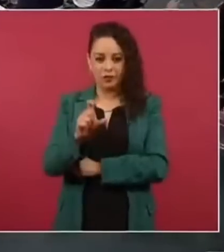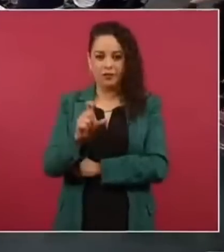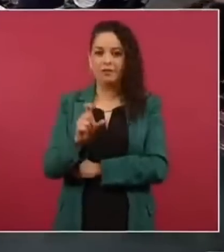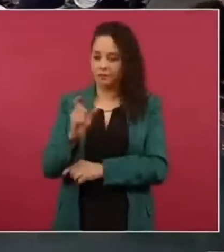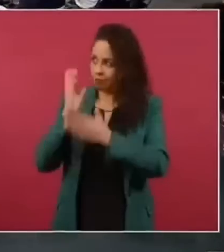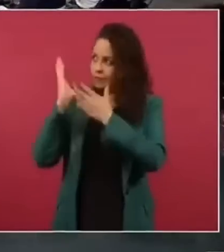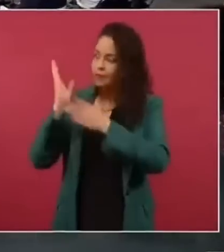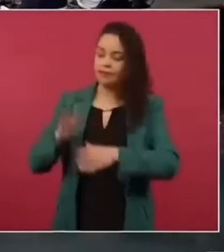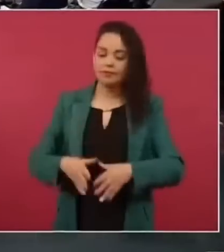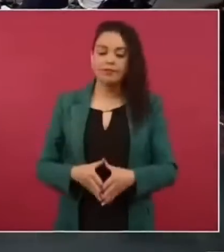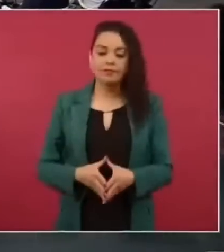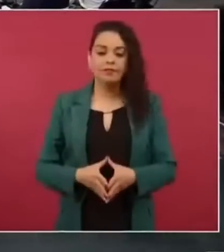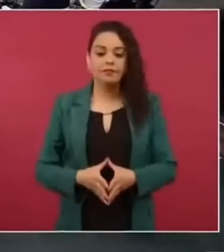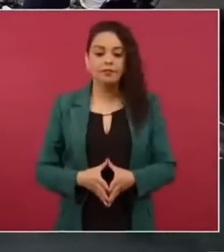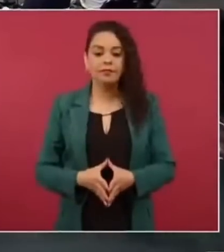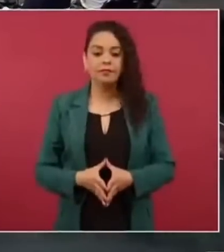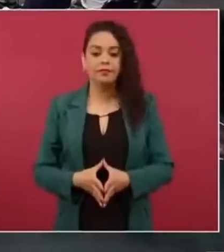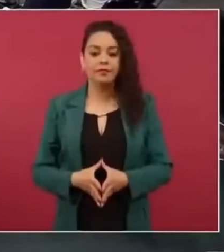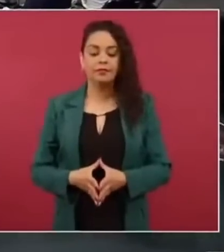no es